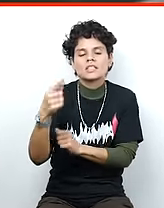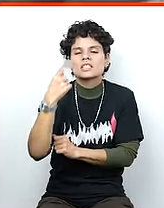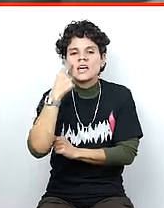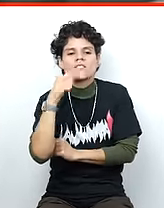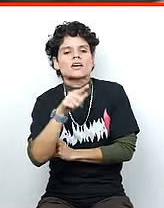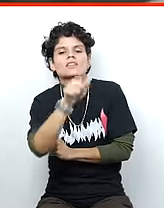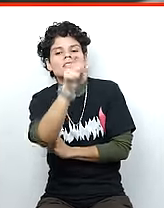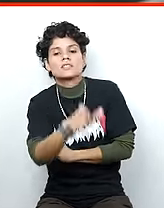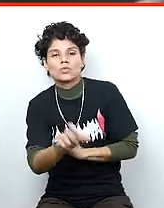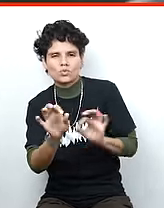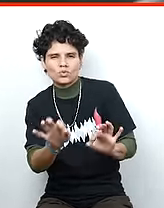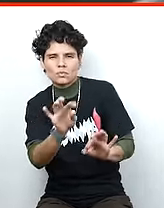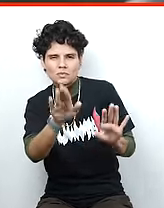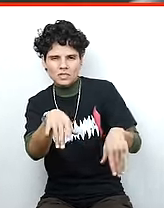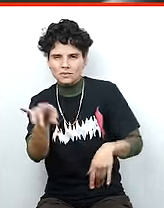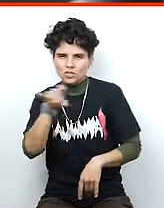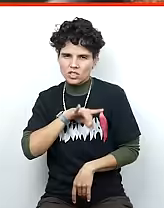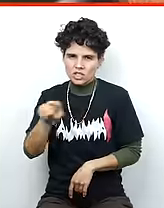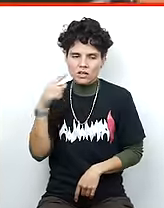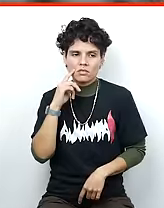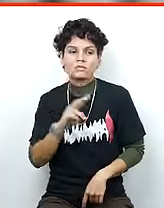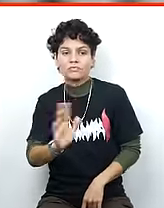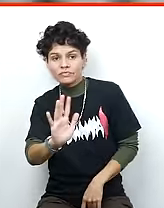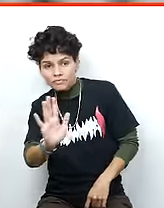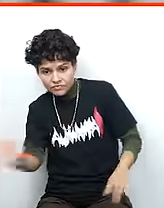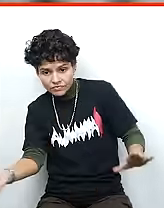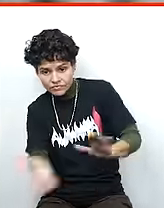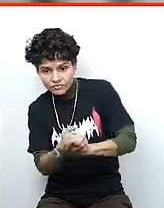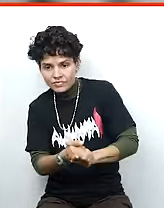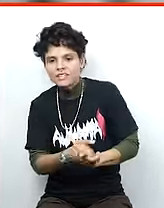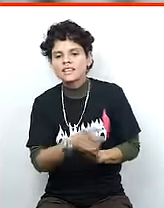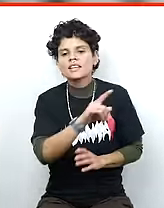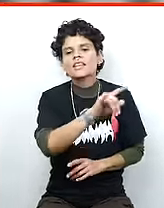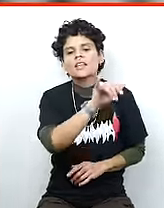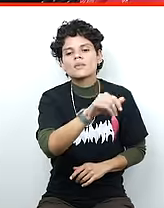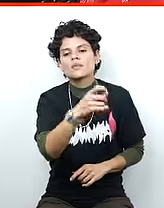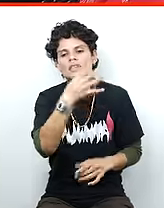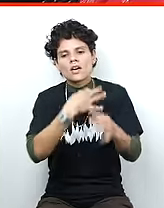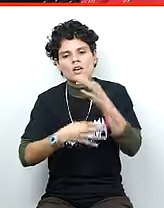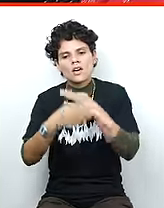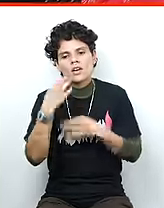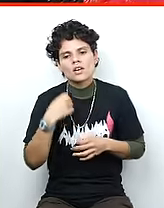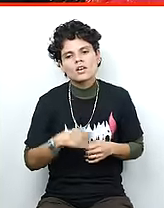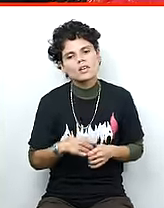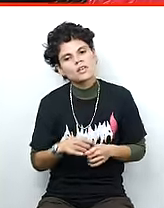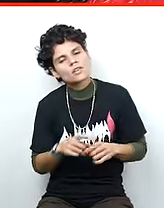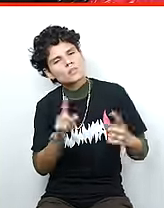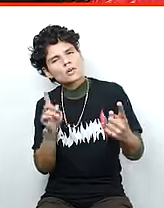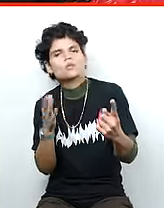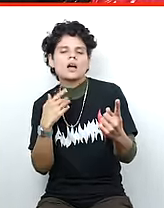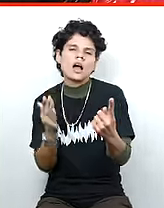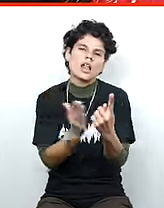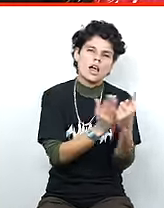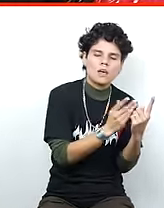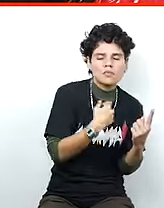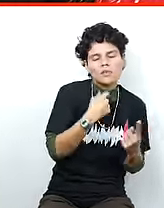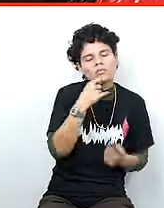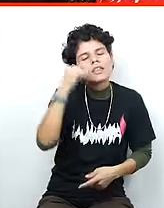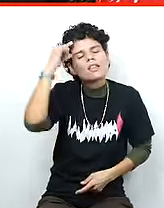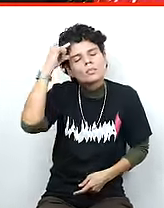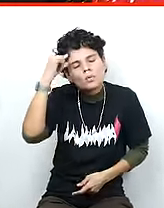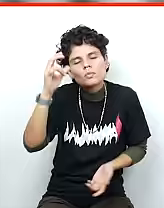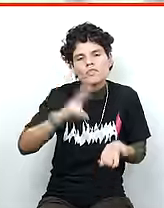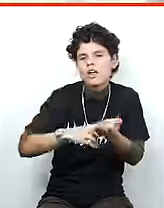elogio. Y le digo, buena, pues, hermano. Y quedó loco, pues, sí. Y le dije, hoy día me voy a grabar gratis. Y ahí me dijo, al tiro me saco por el lado. Me dijo, Juliano, hermano, te quería